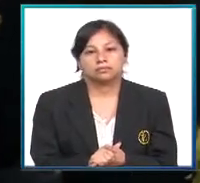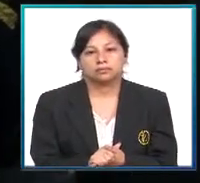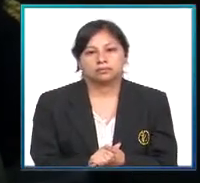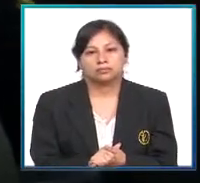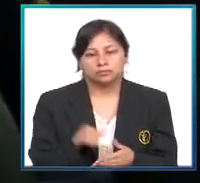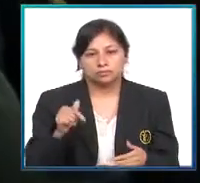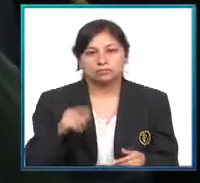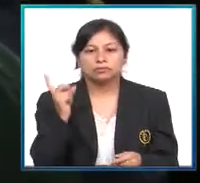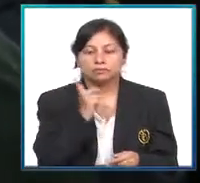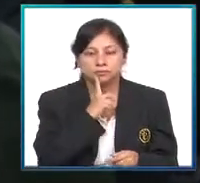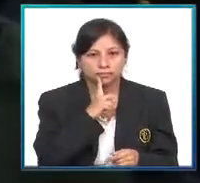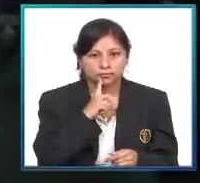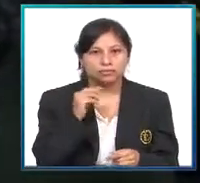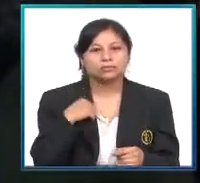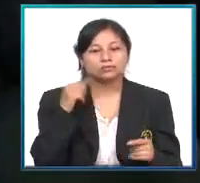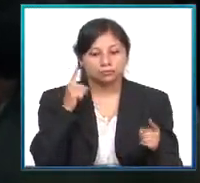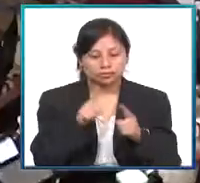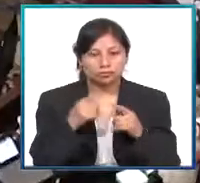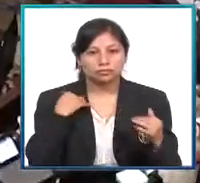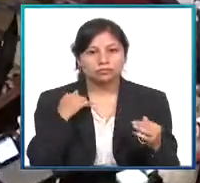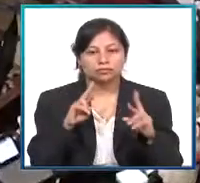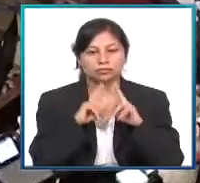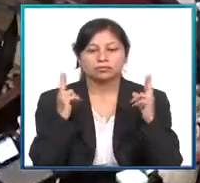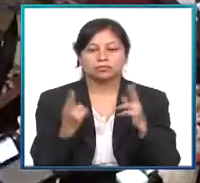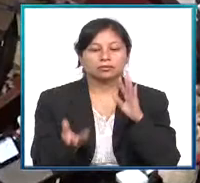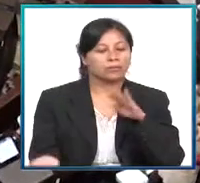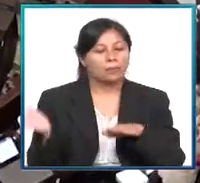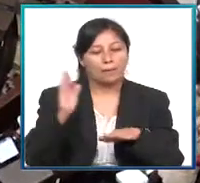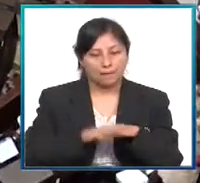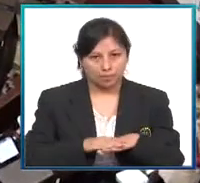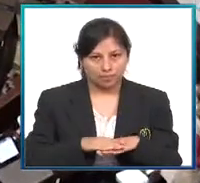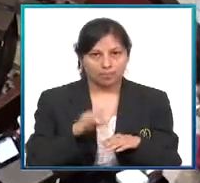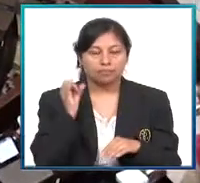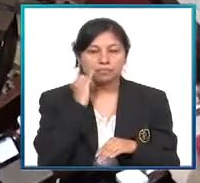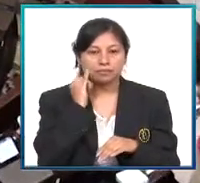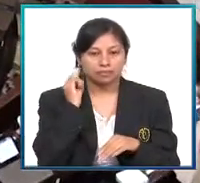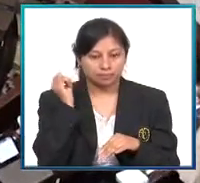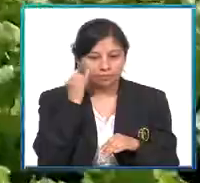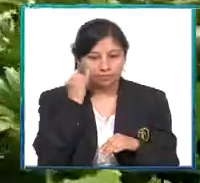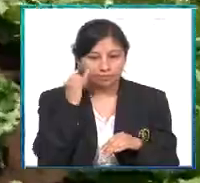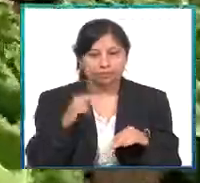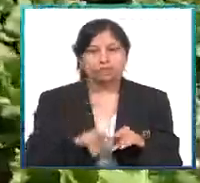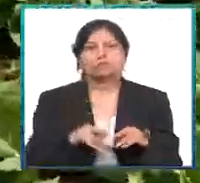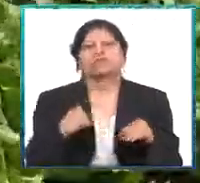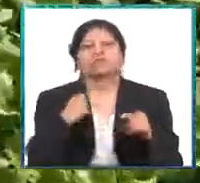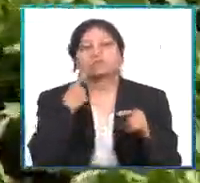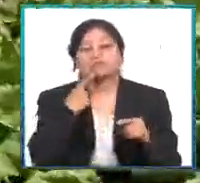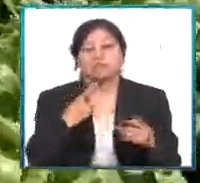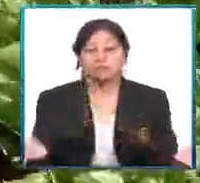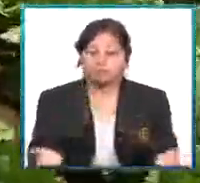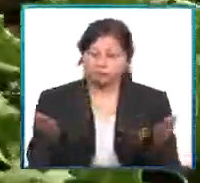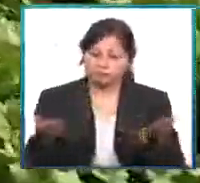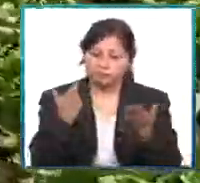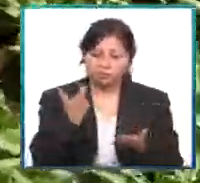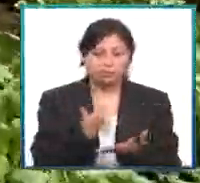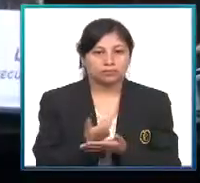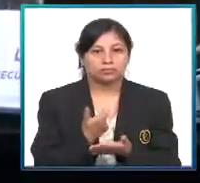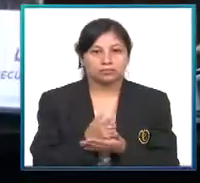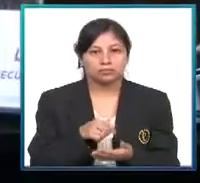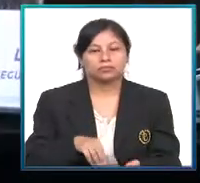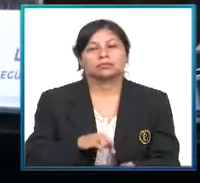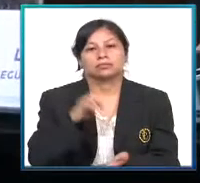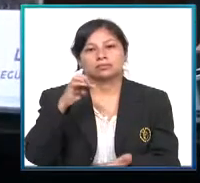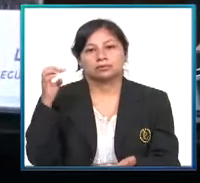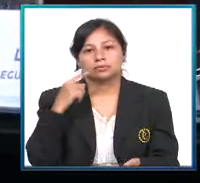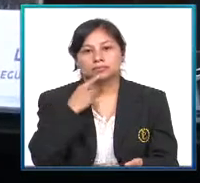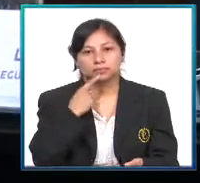La instancia de jefes de bloque acordó llevar a cabo una sesión adicional este miércoles en seguimiento a la agenda legislativa para la reactivación económica del país. De